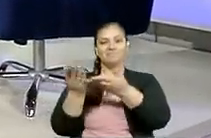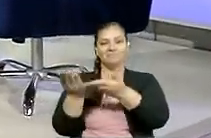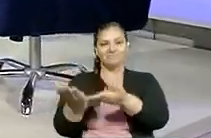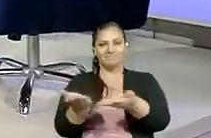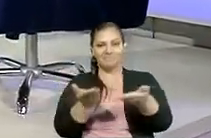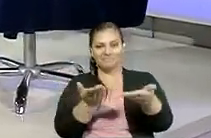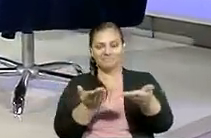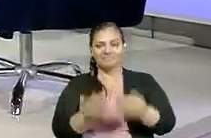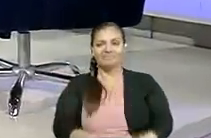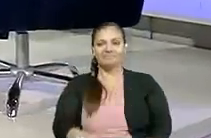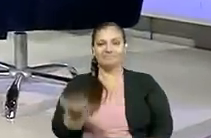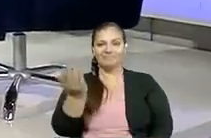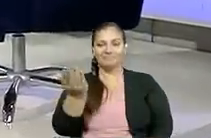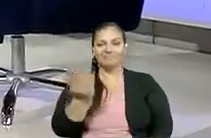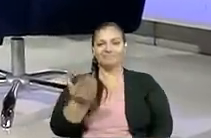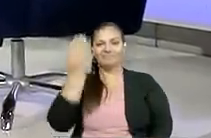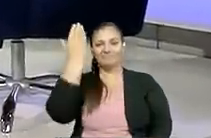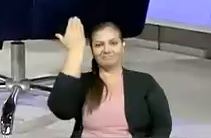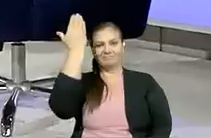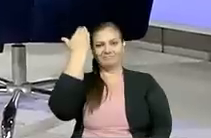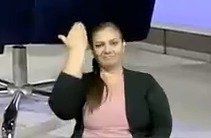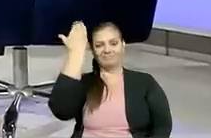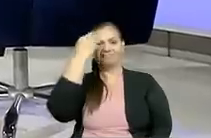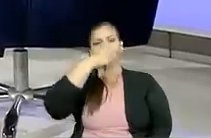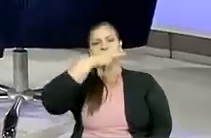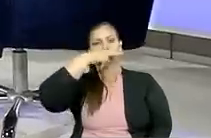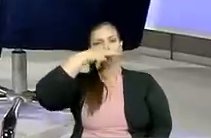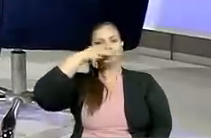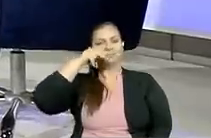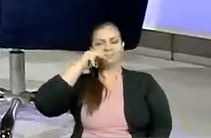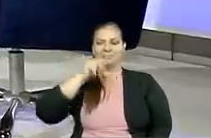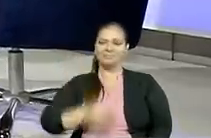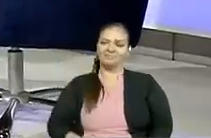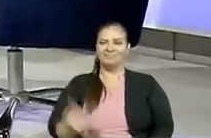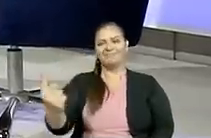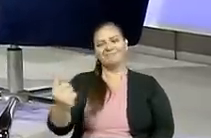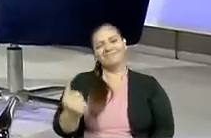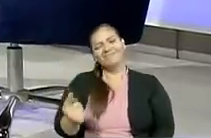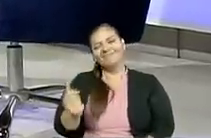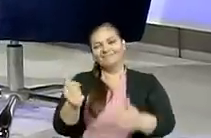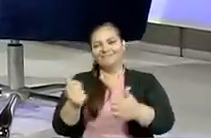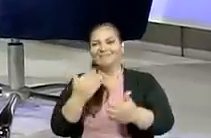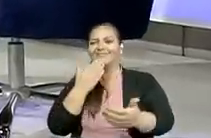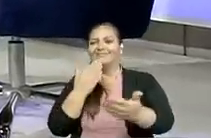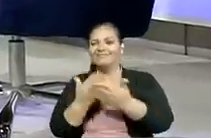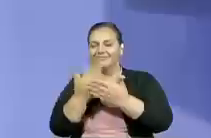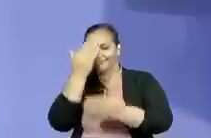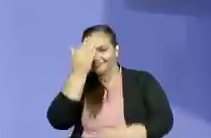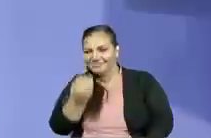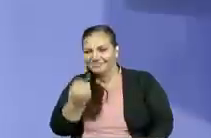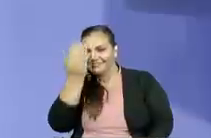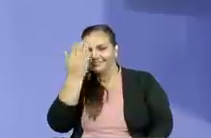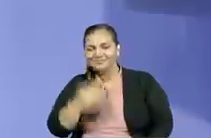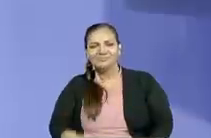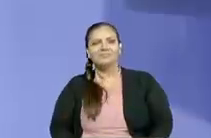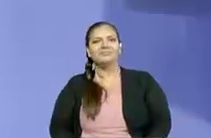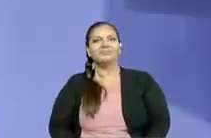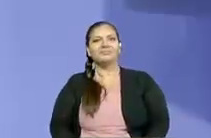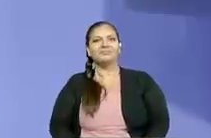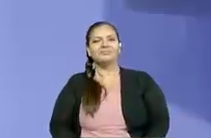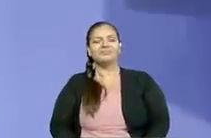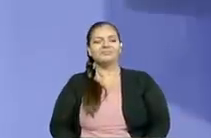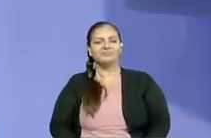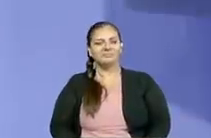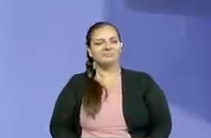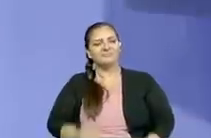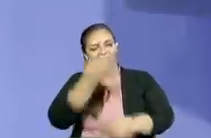Efectivamente, José Luis y amables televidentes, le damos la más cordial bienvenida al alcalde de la ciudad, abogado Jaime Nebot. Qué gusto que nos acompañe, abogado. Buenos días